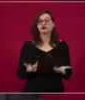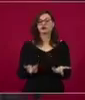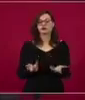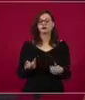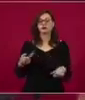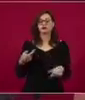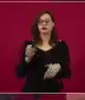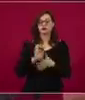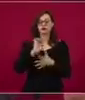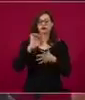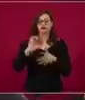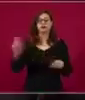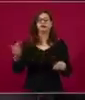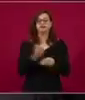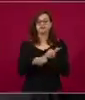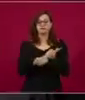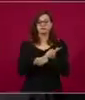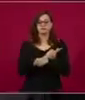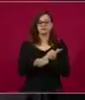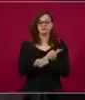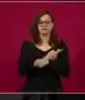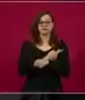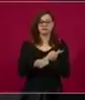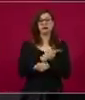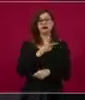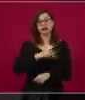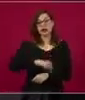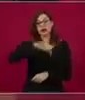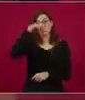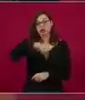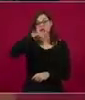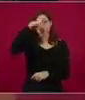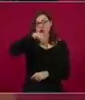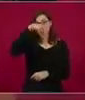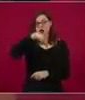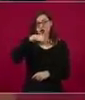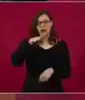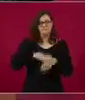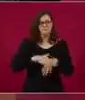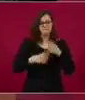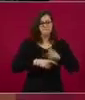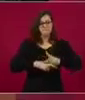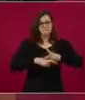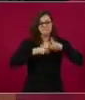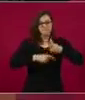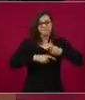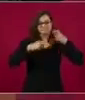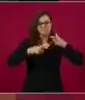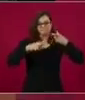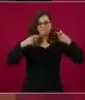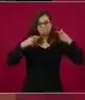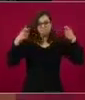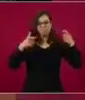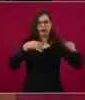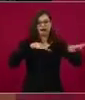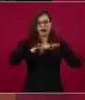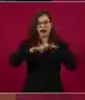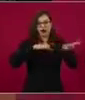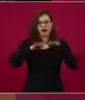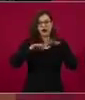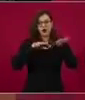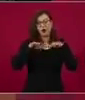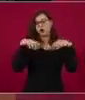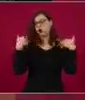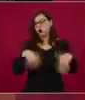Entonces, está creciendo el norte como nunca se había visto,